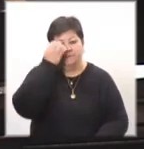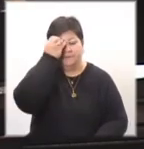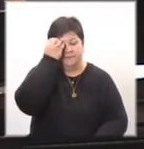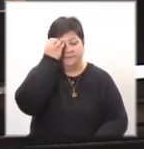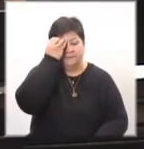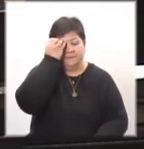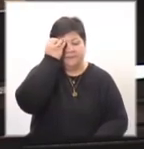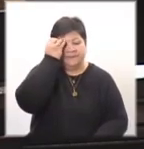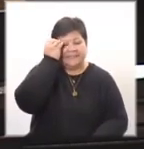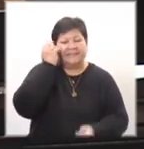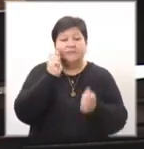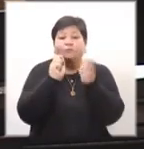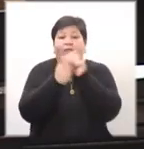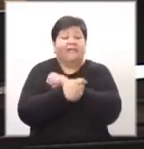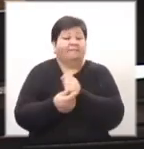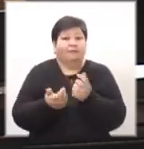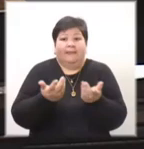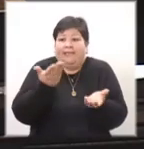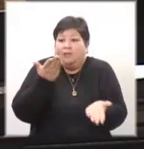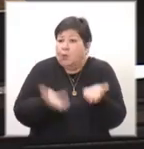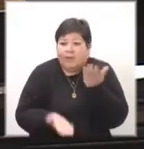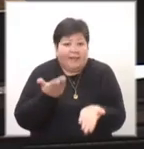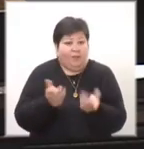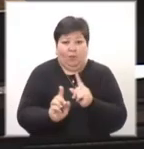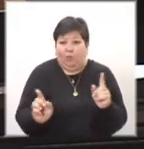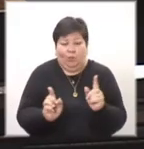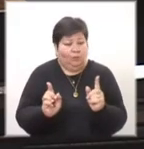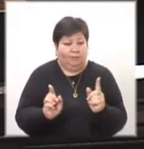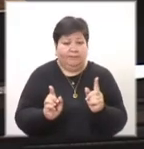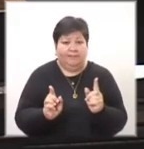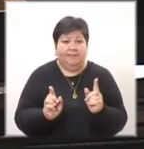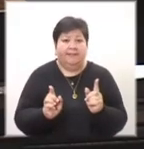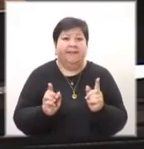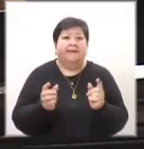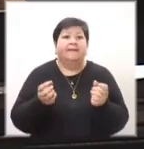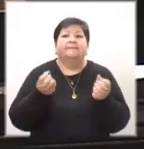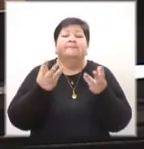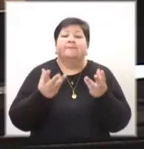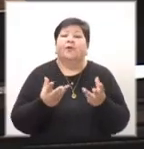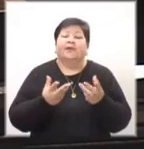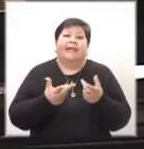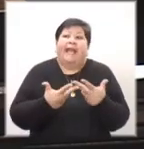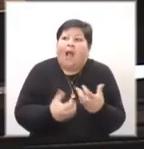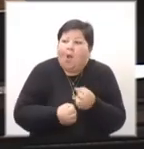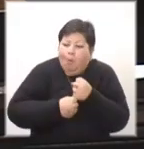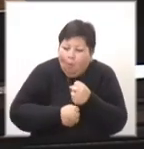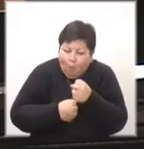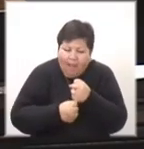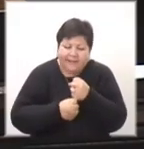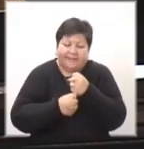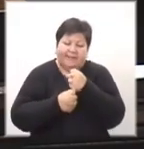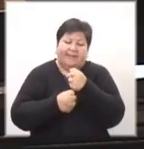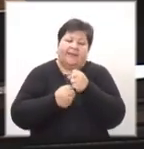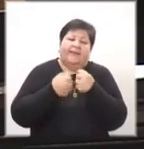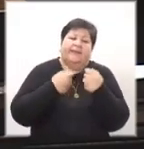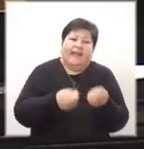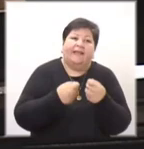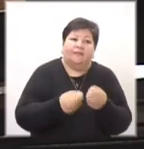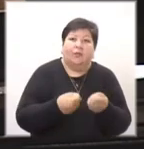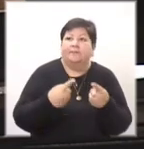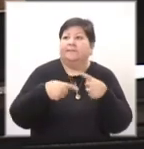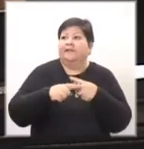Es una reforma injusta, señor presidente, porque busca contener el gasto sobre las espaldas de los